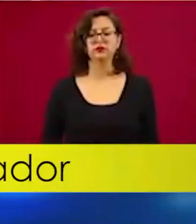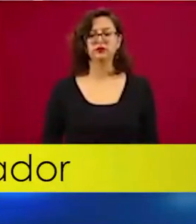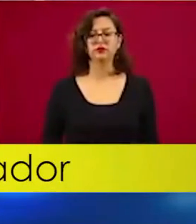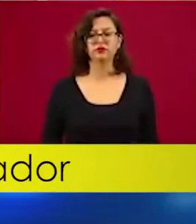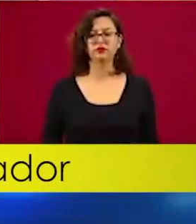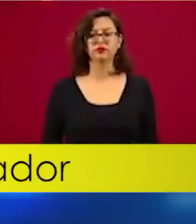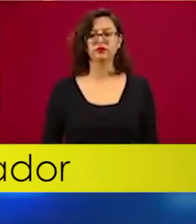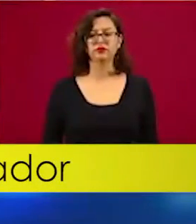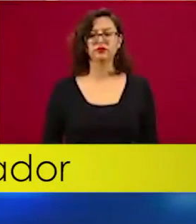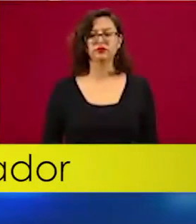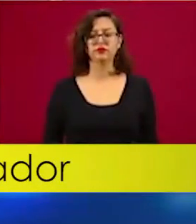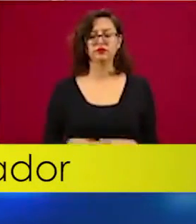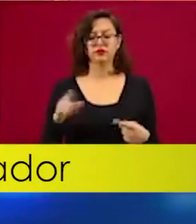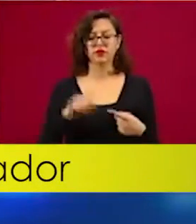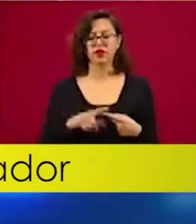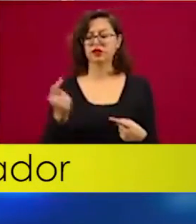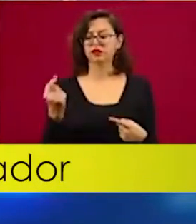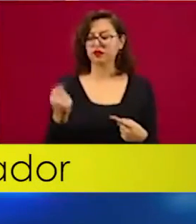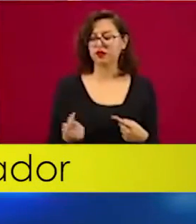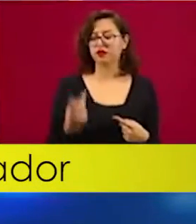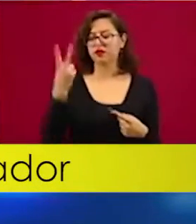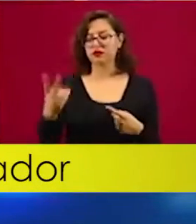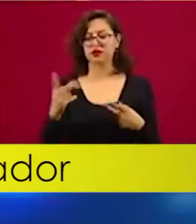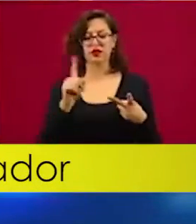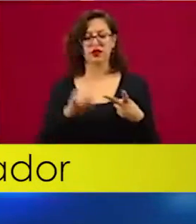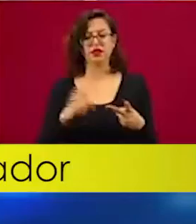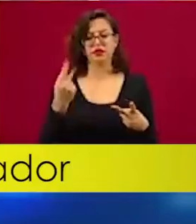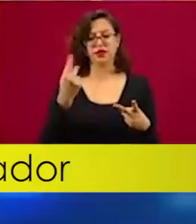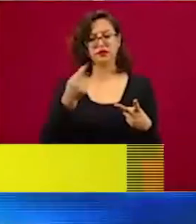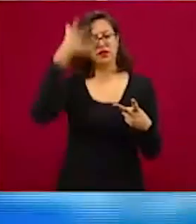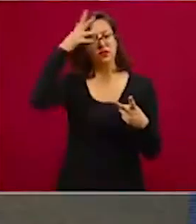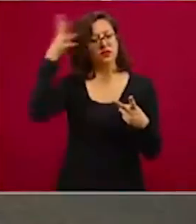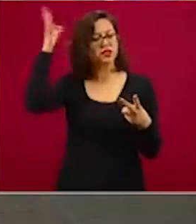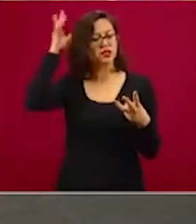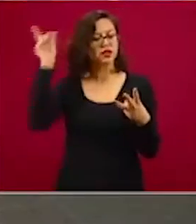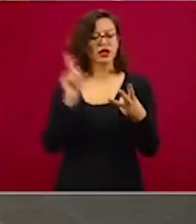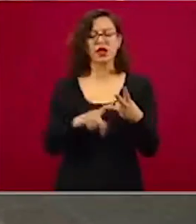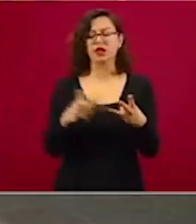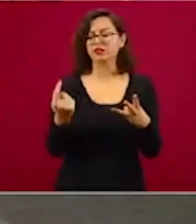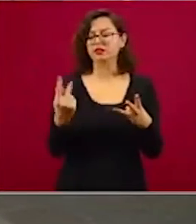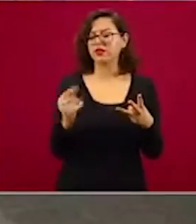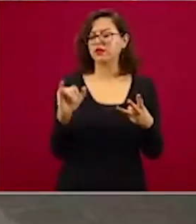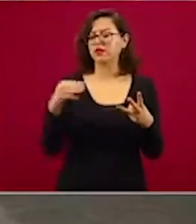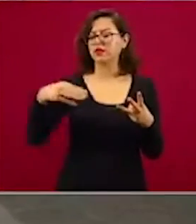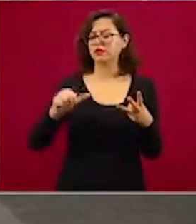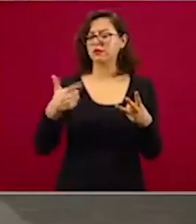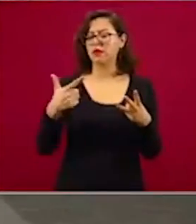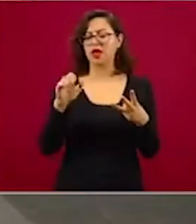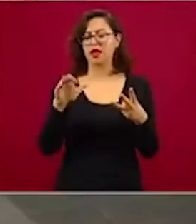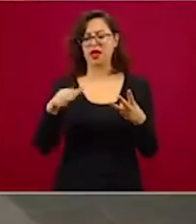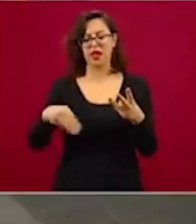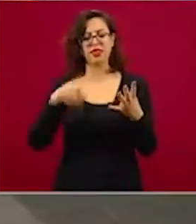Televisa, de Azteca, de Imagen, de Milenio,